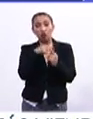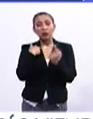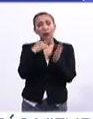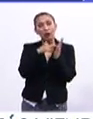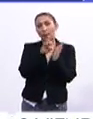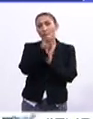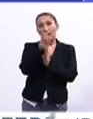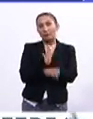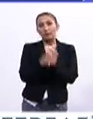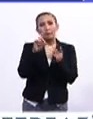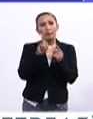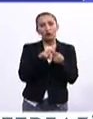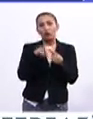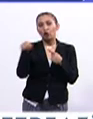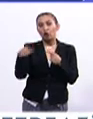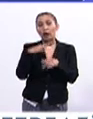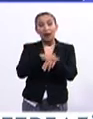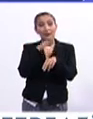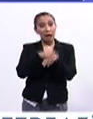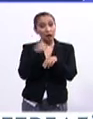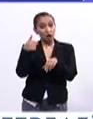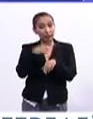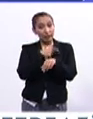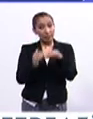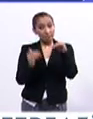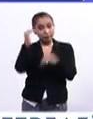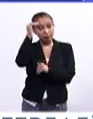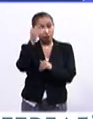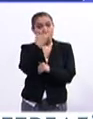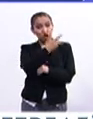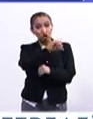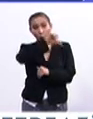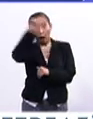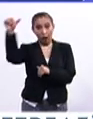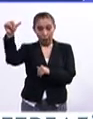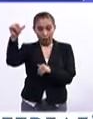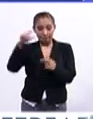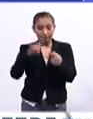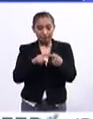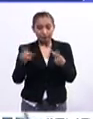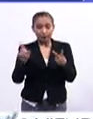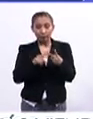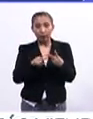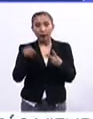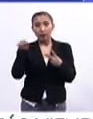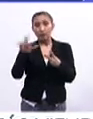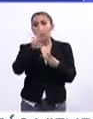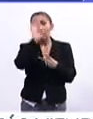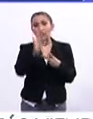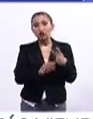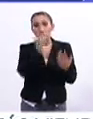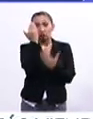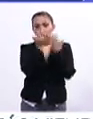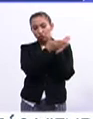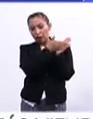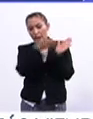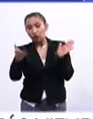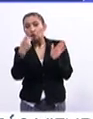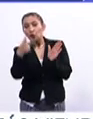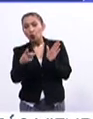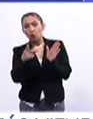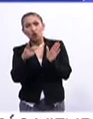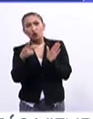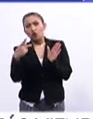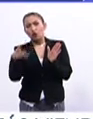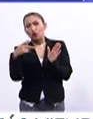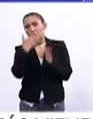requisitos como son el promedio, las calificaciones, un mínimo de 8, tener un 50% de créditos de avance. No es mucho